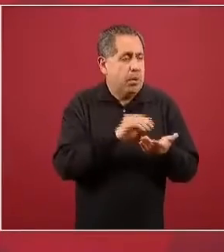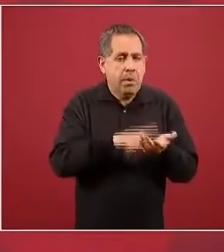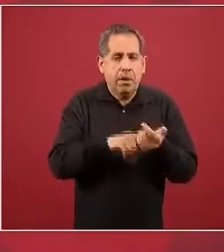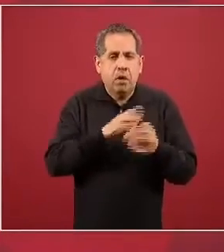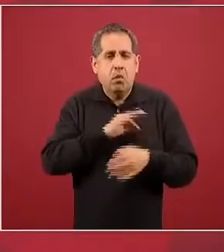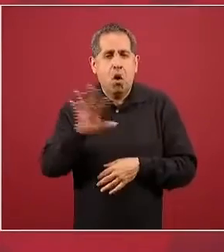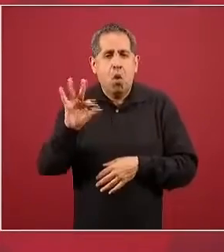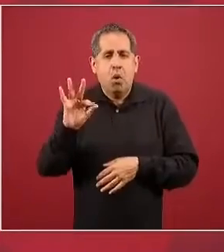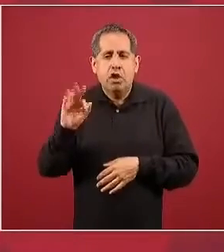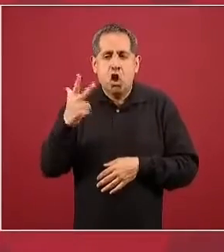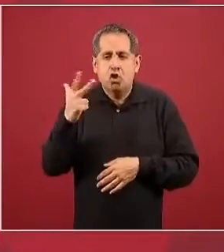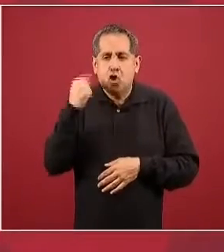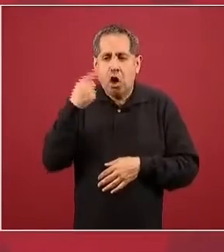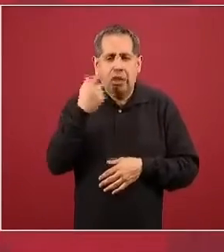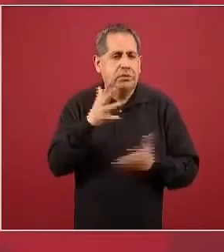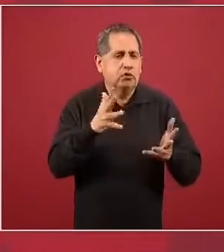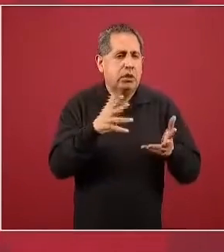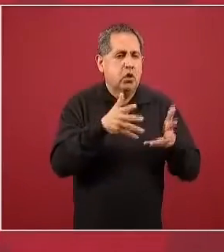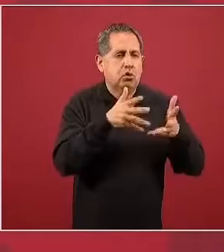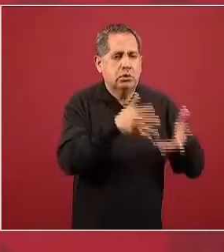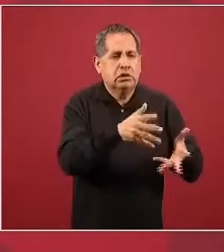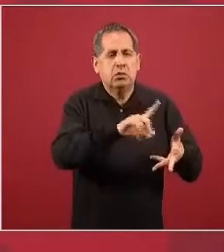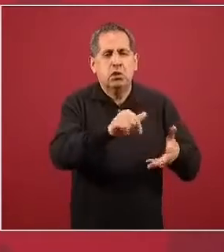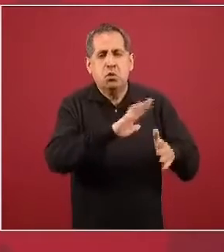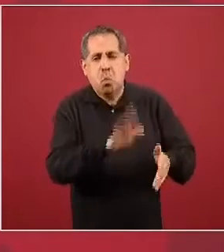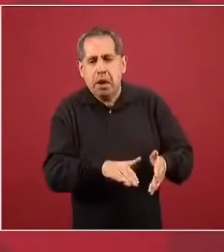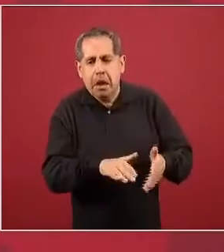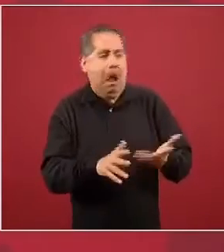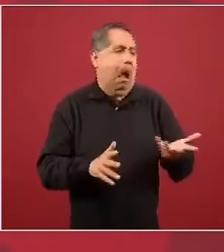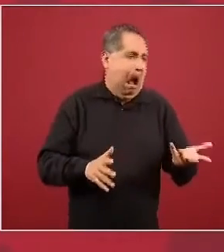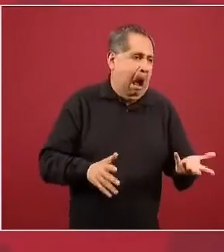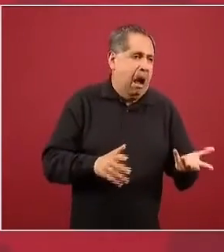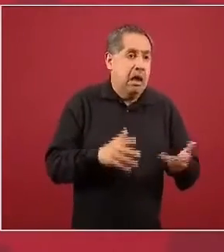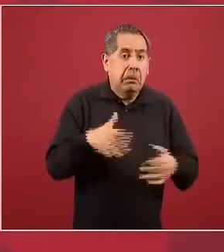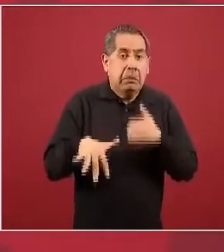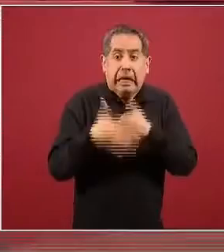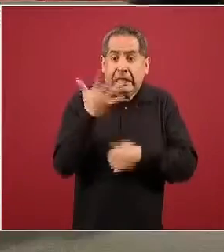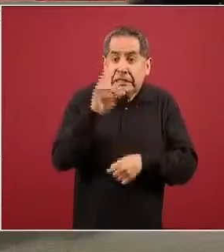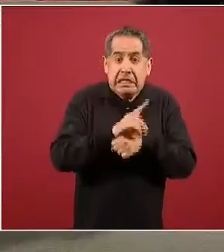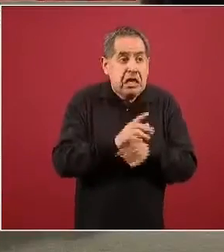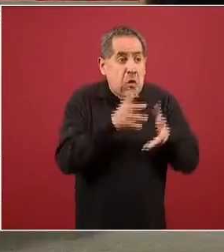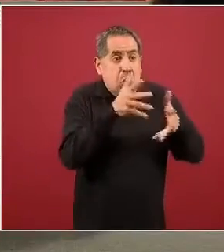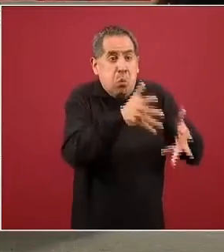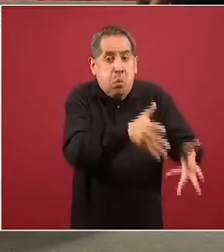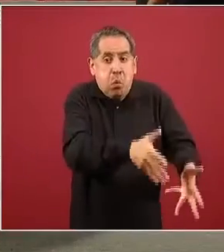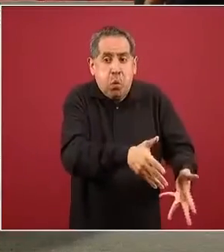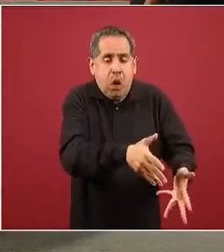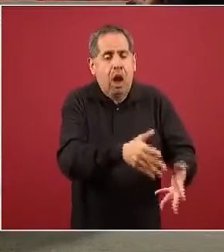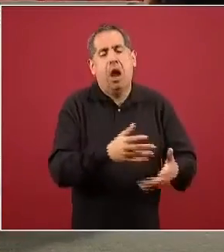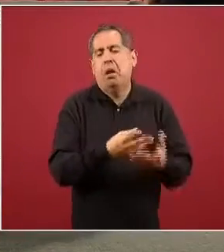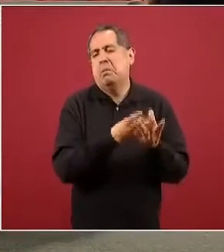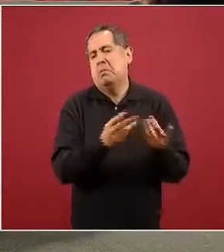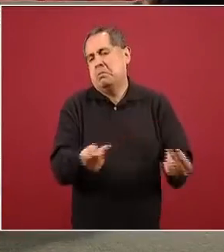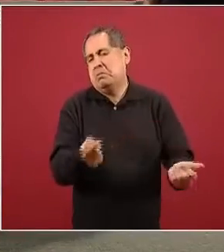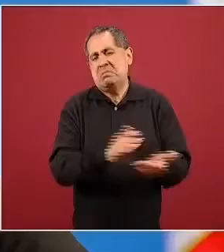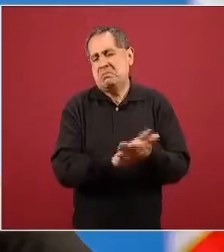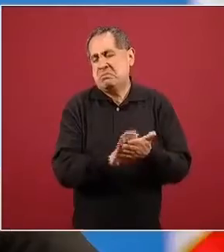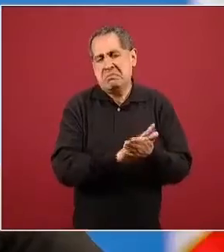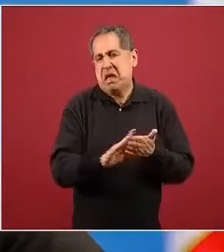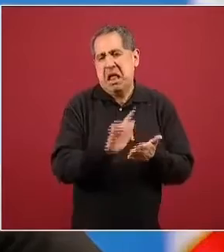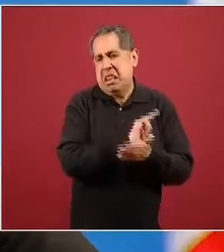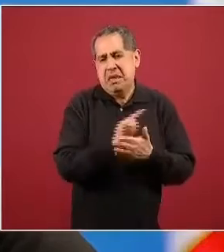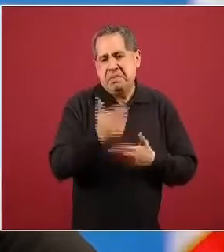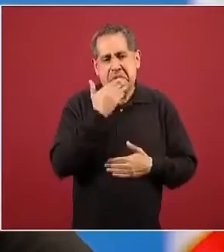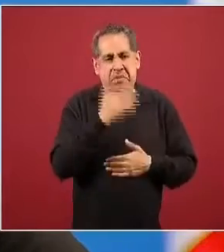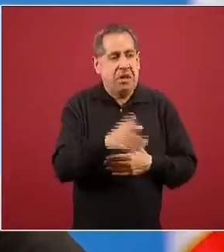de 48 horas. Entonces, si está en una bodega entre 10 y 15